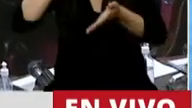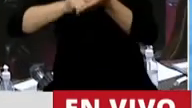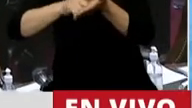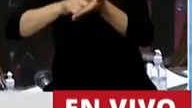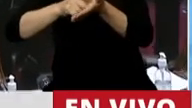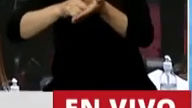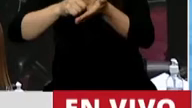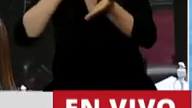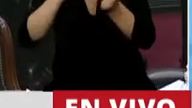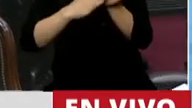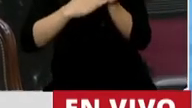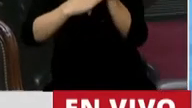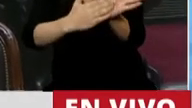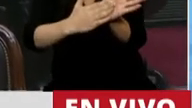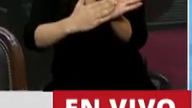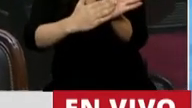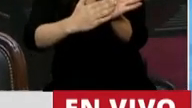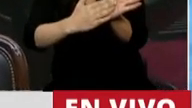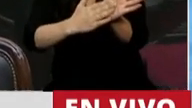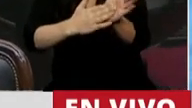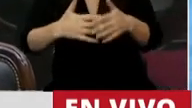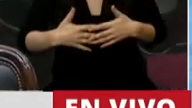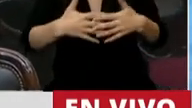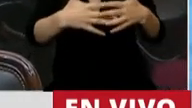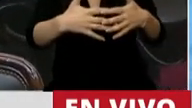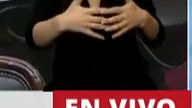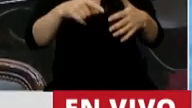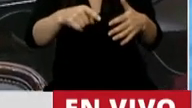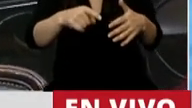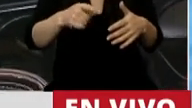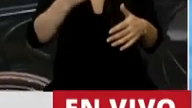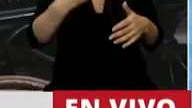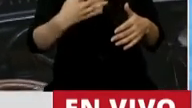estadística de que un cuarto de los embarazos termina en aborto,